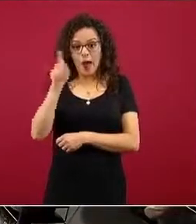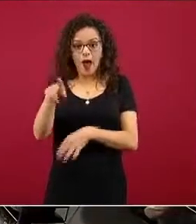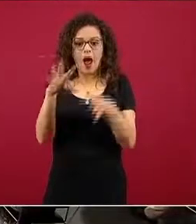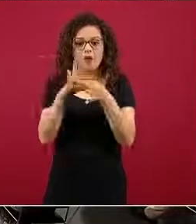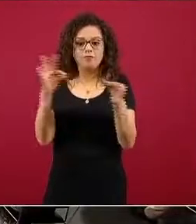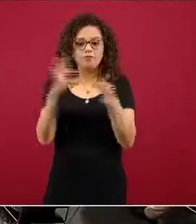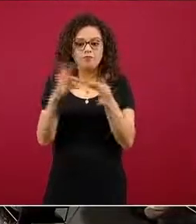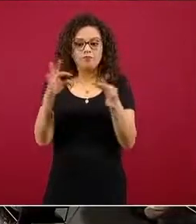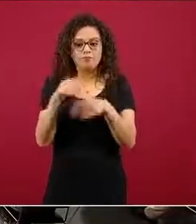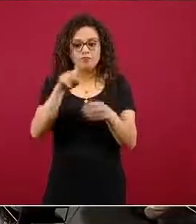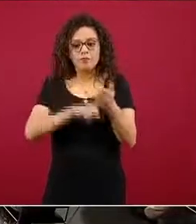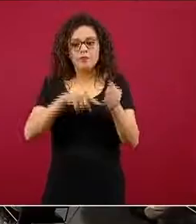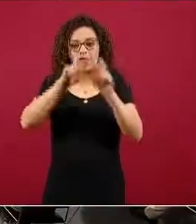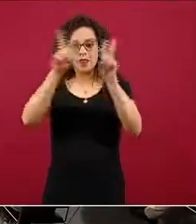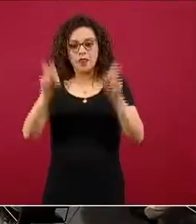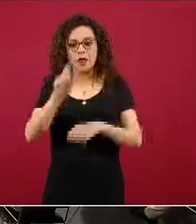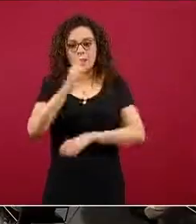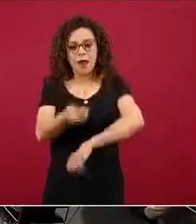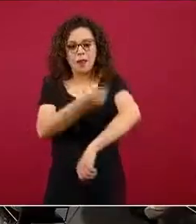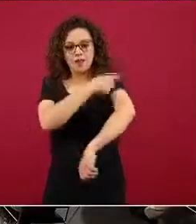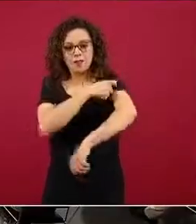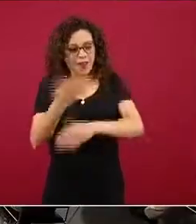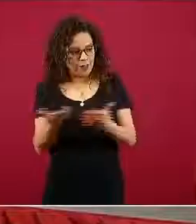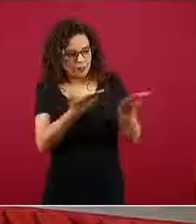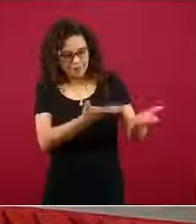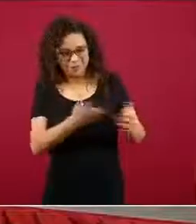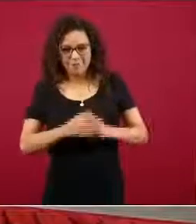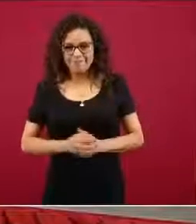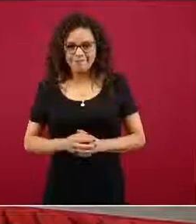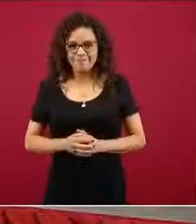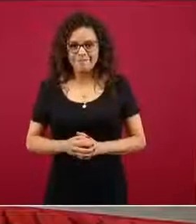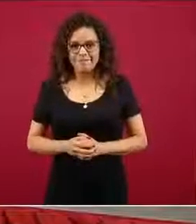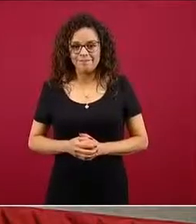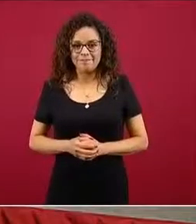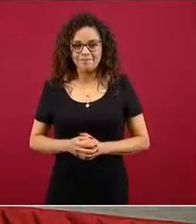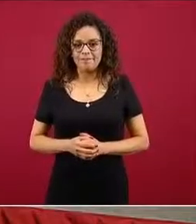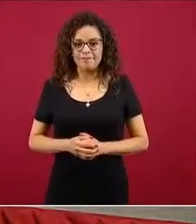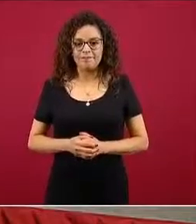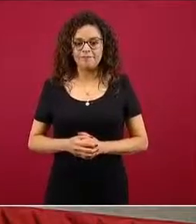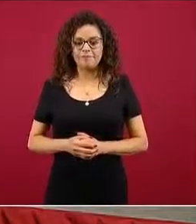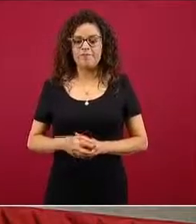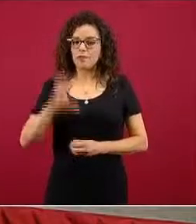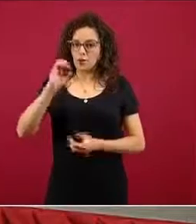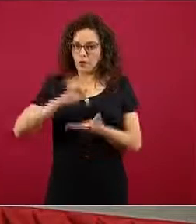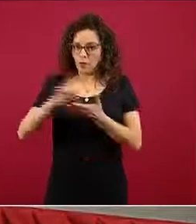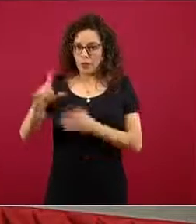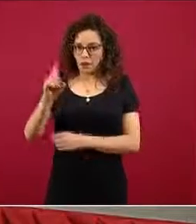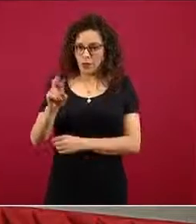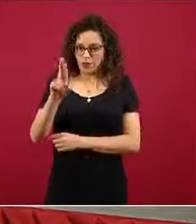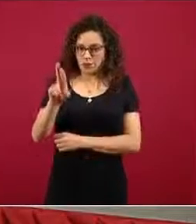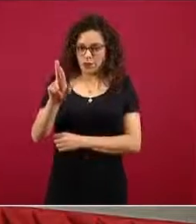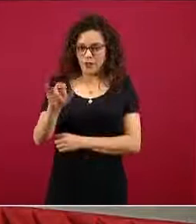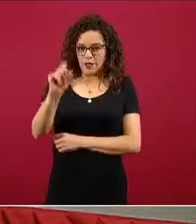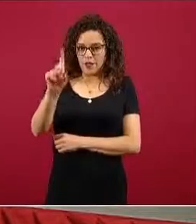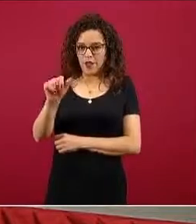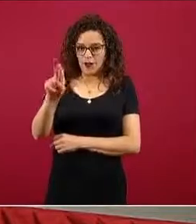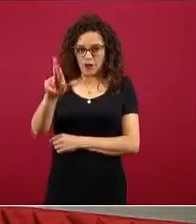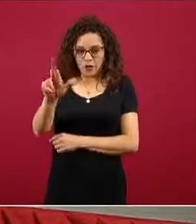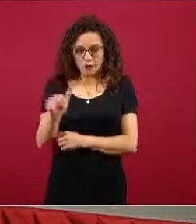de vacunación, que me lo salté. Pero ya con eso terminaría. Gracias. Con mucho gusto. Gracias, doctor López Ridaura.